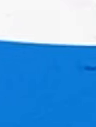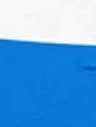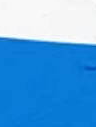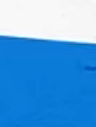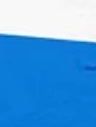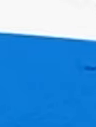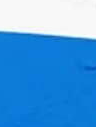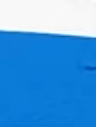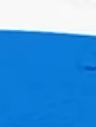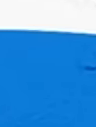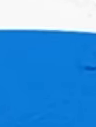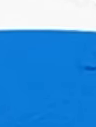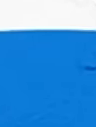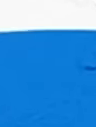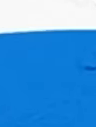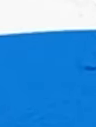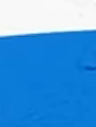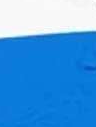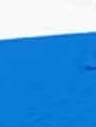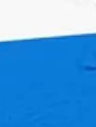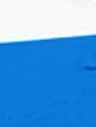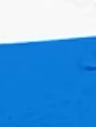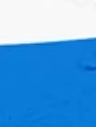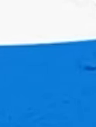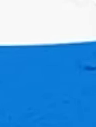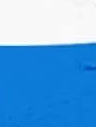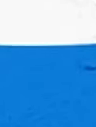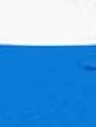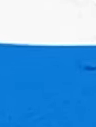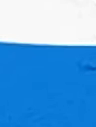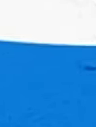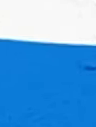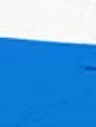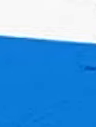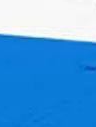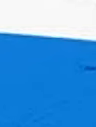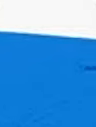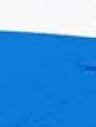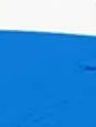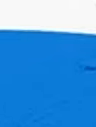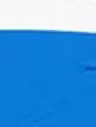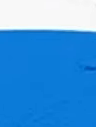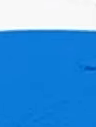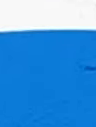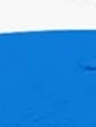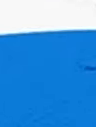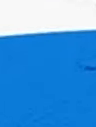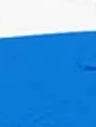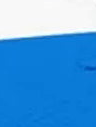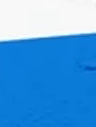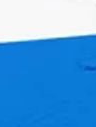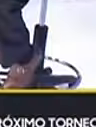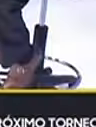Juega creyendo que será posible. Esto fue el sorteo Loto.